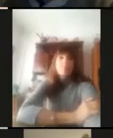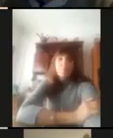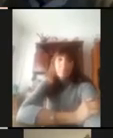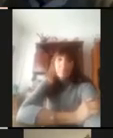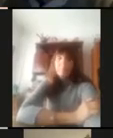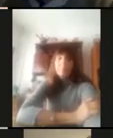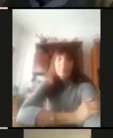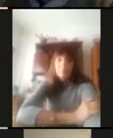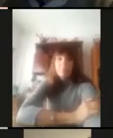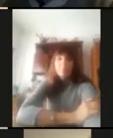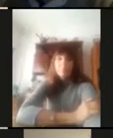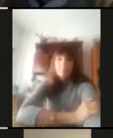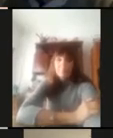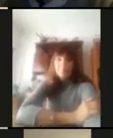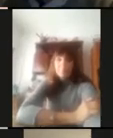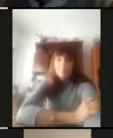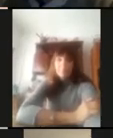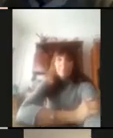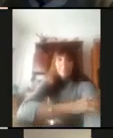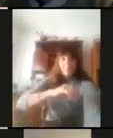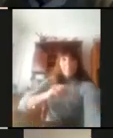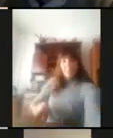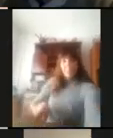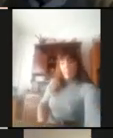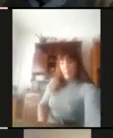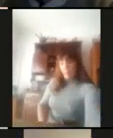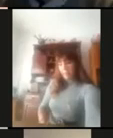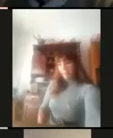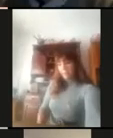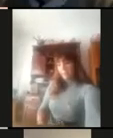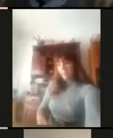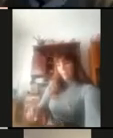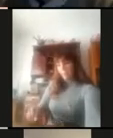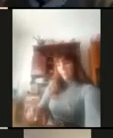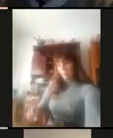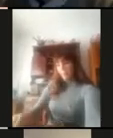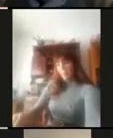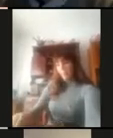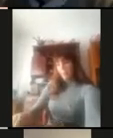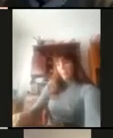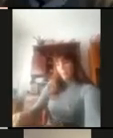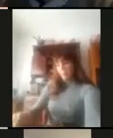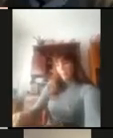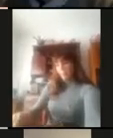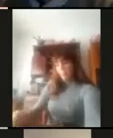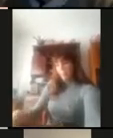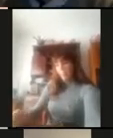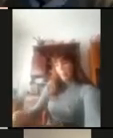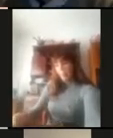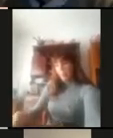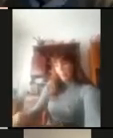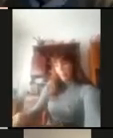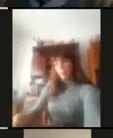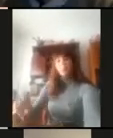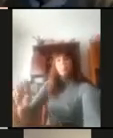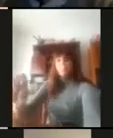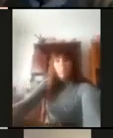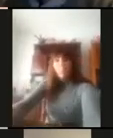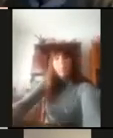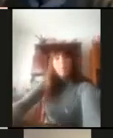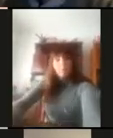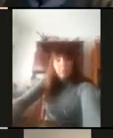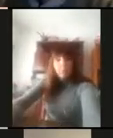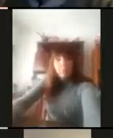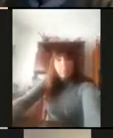universitaria ayacucho 86 de córdoba bueno ni que hablar en el intercambio epistolar